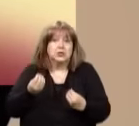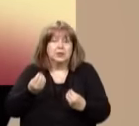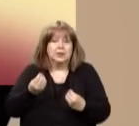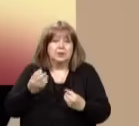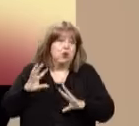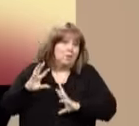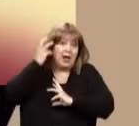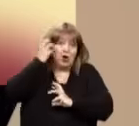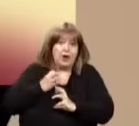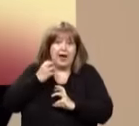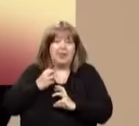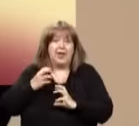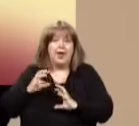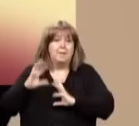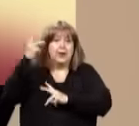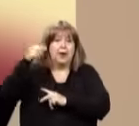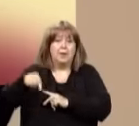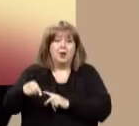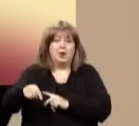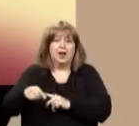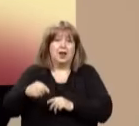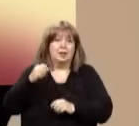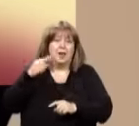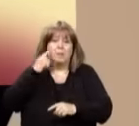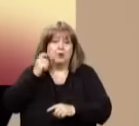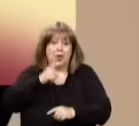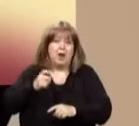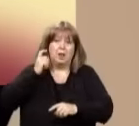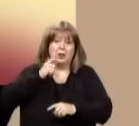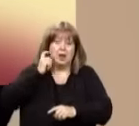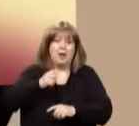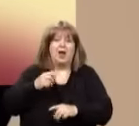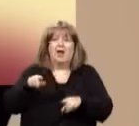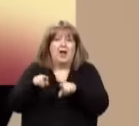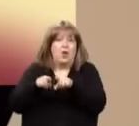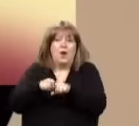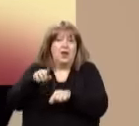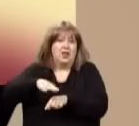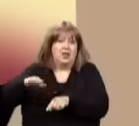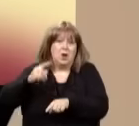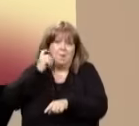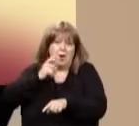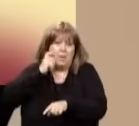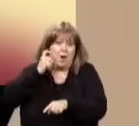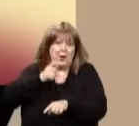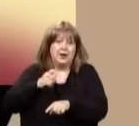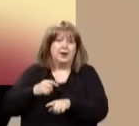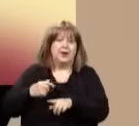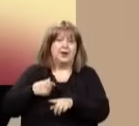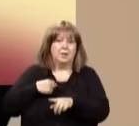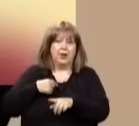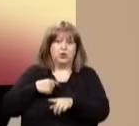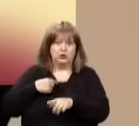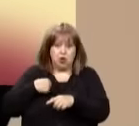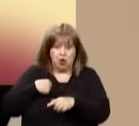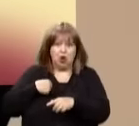me enojé porque él estaba haciendo cagada y siempre vivía haciendo cagada como cualquier nene, pero eso no quería